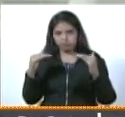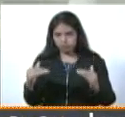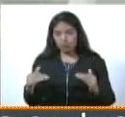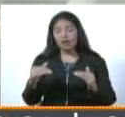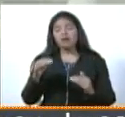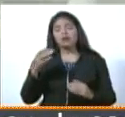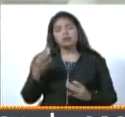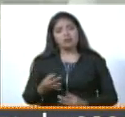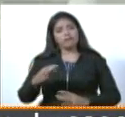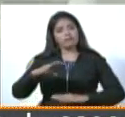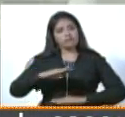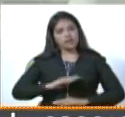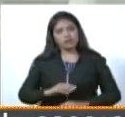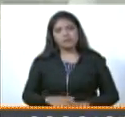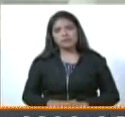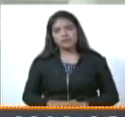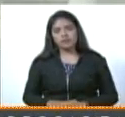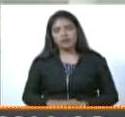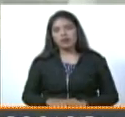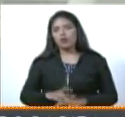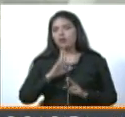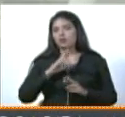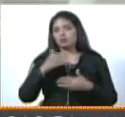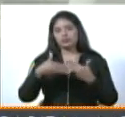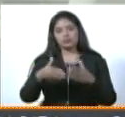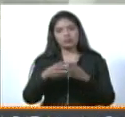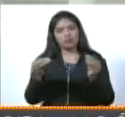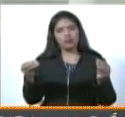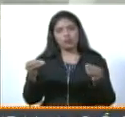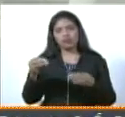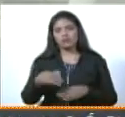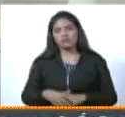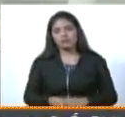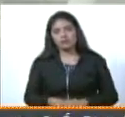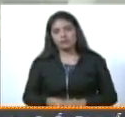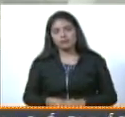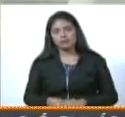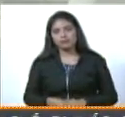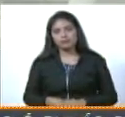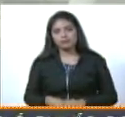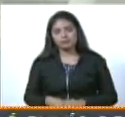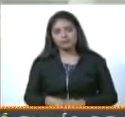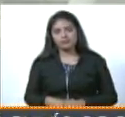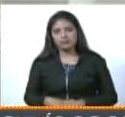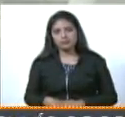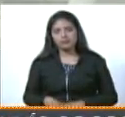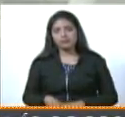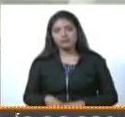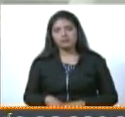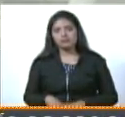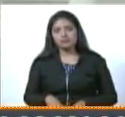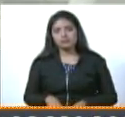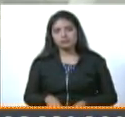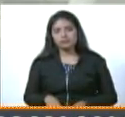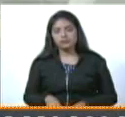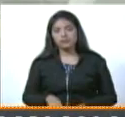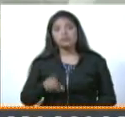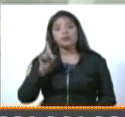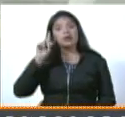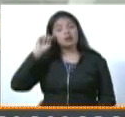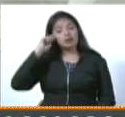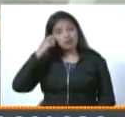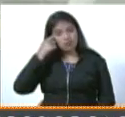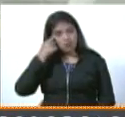muy satisfechos con los resultados de estas auditorías. Asimismo, queremos recordar